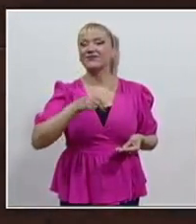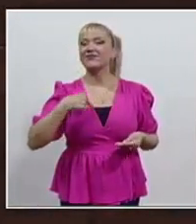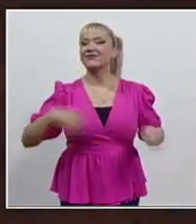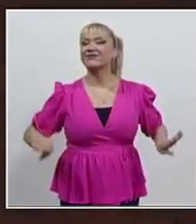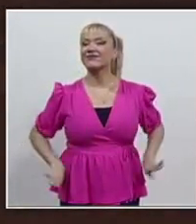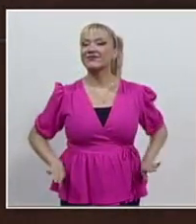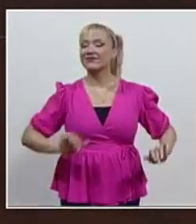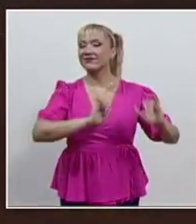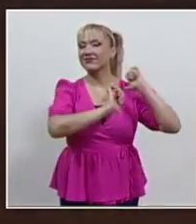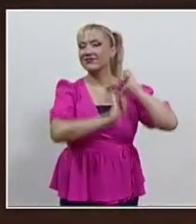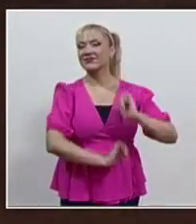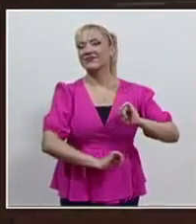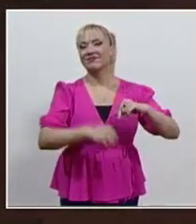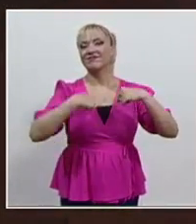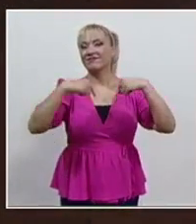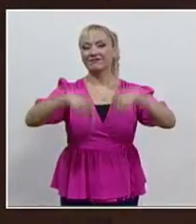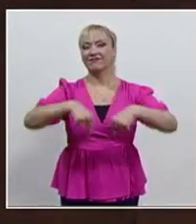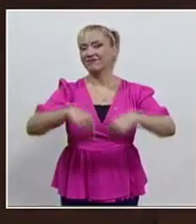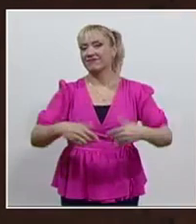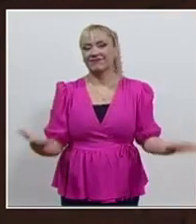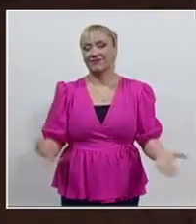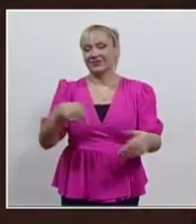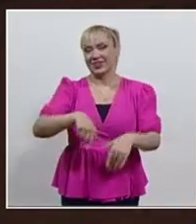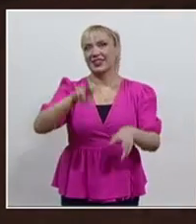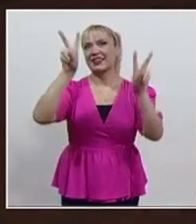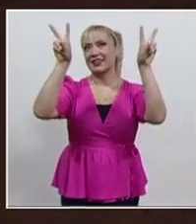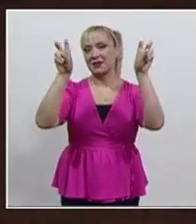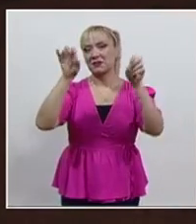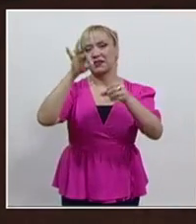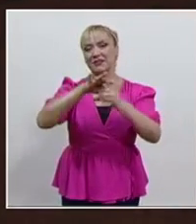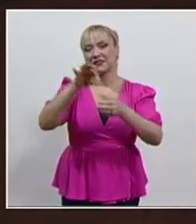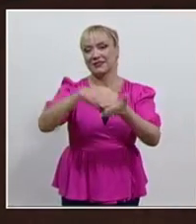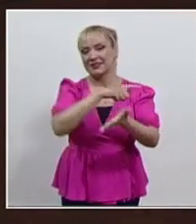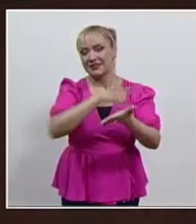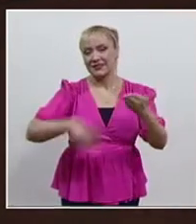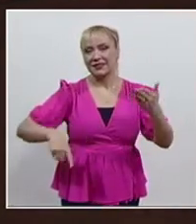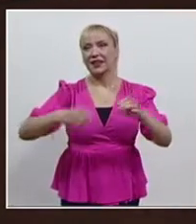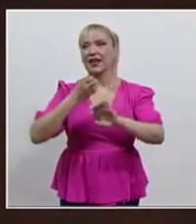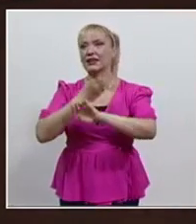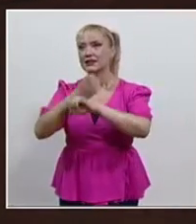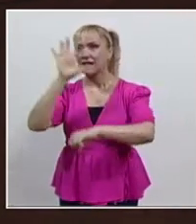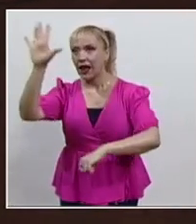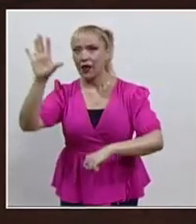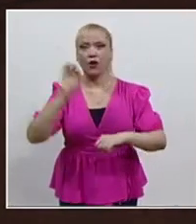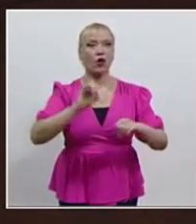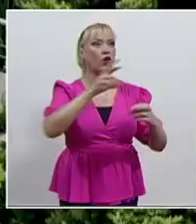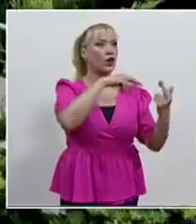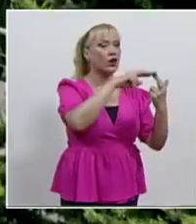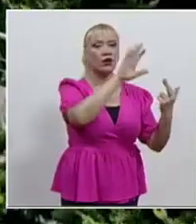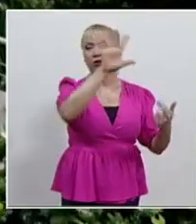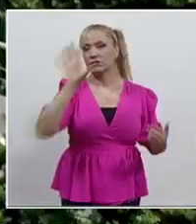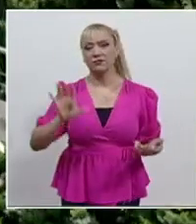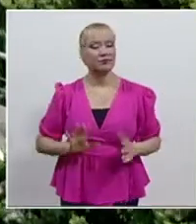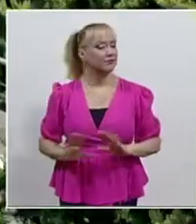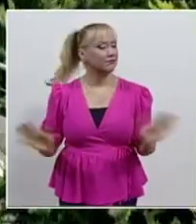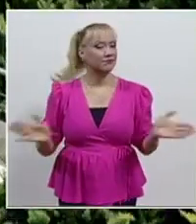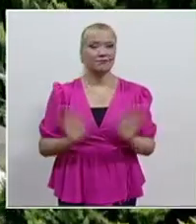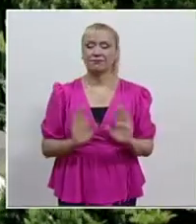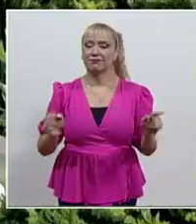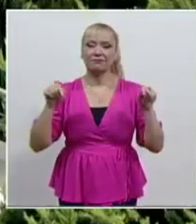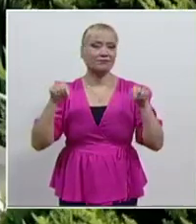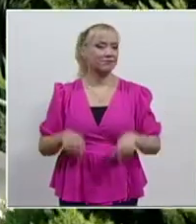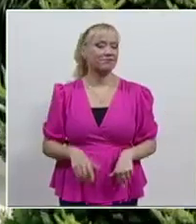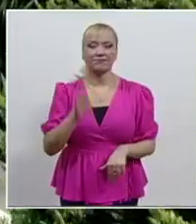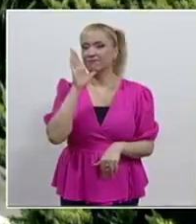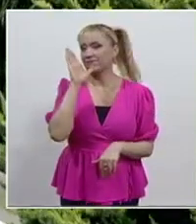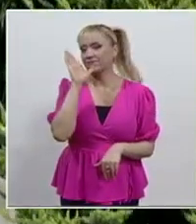está prevista dentro de las competencias del Tribunal Local ni de las salas regionales, y en consecuencia no es tutelable